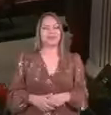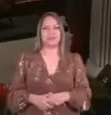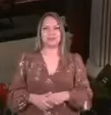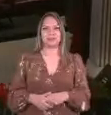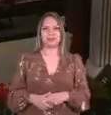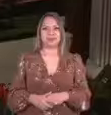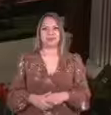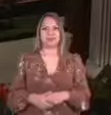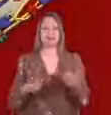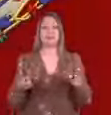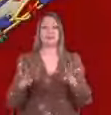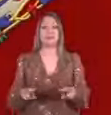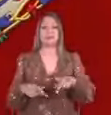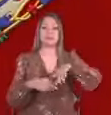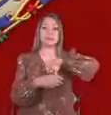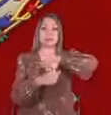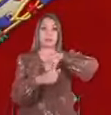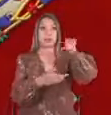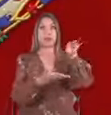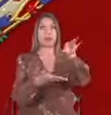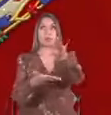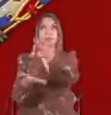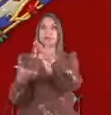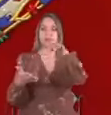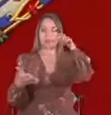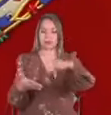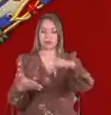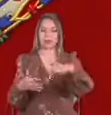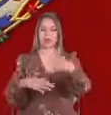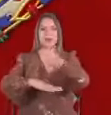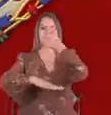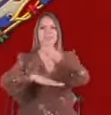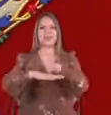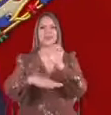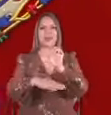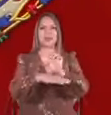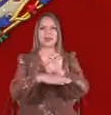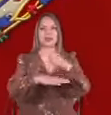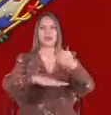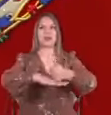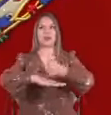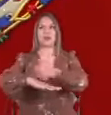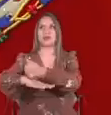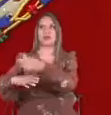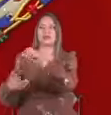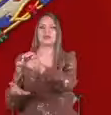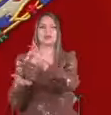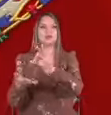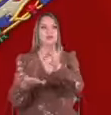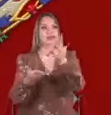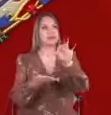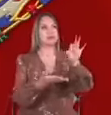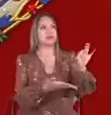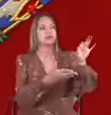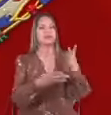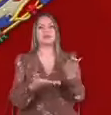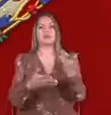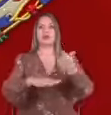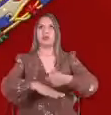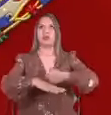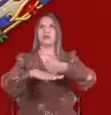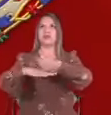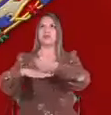Al cuerpo diplomático destacado en esta ciudad capital de la República del Ecuador, a las autoridades en representación de las altas funciones